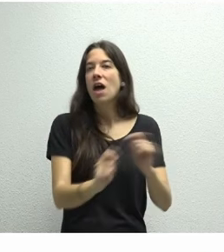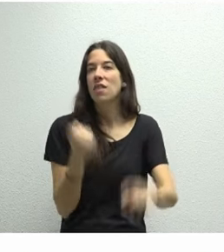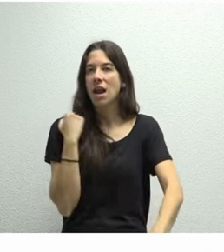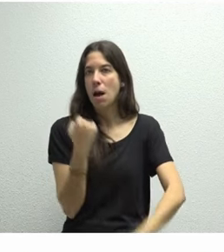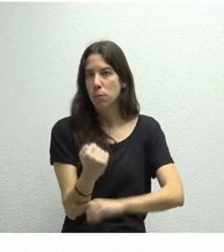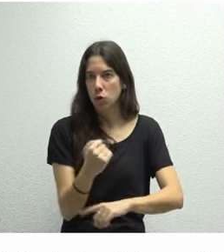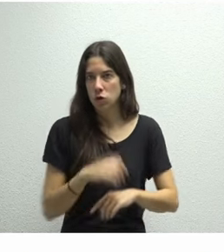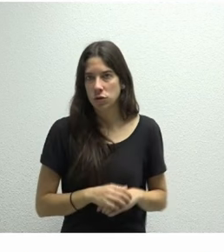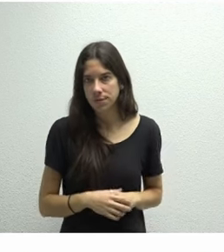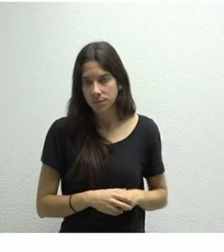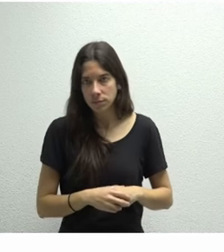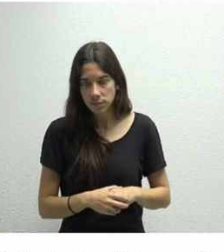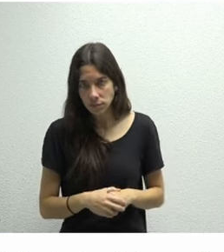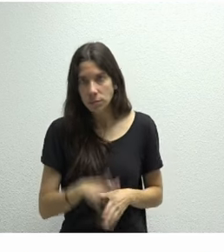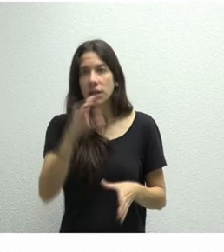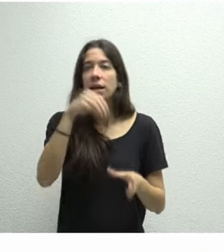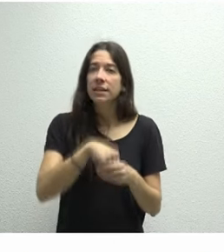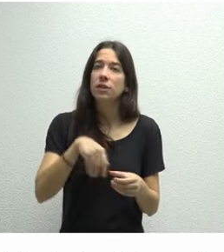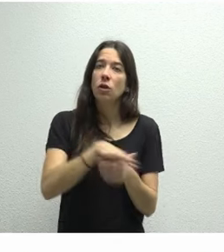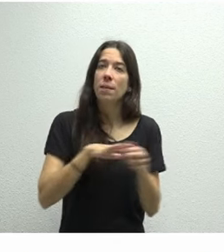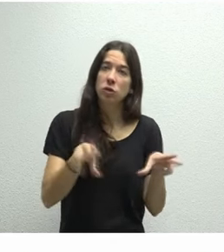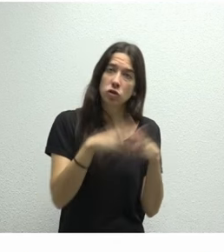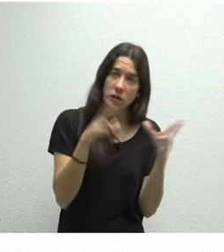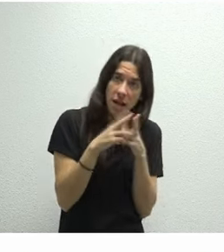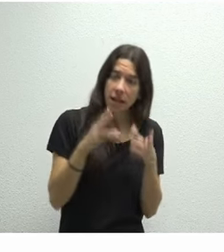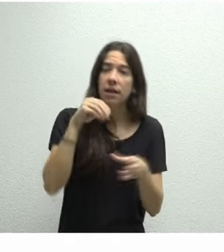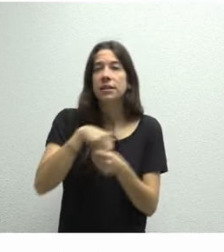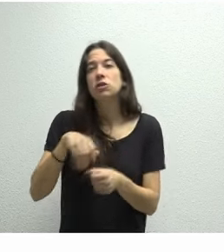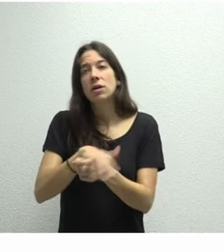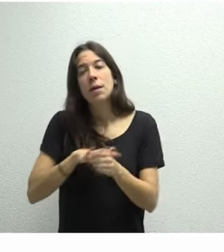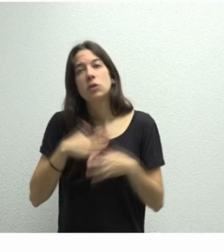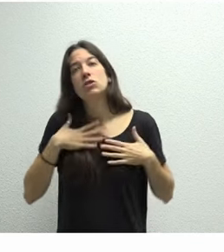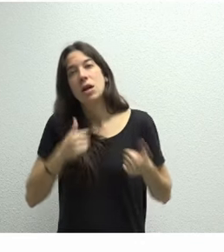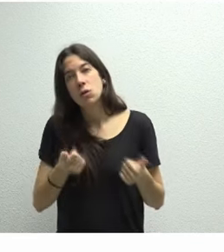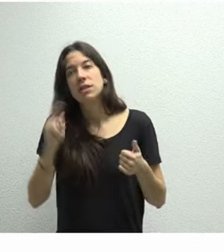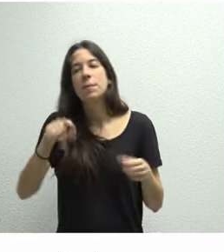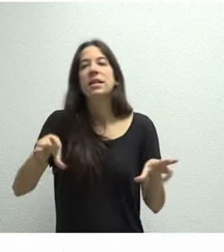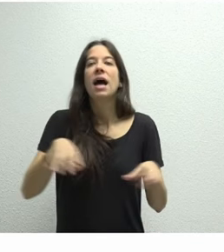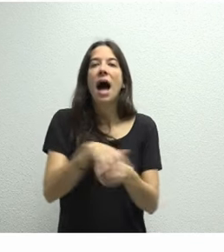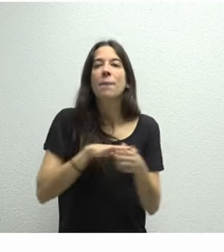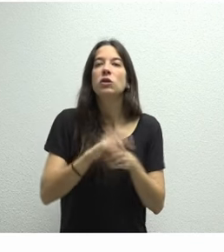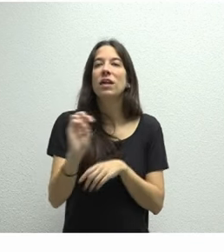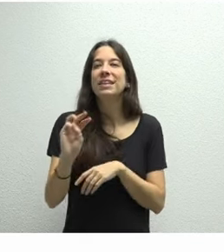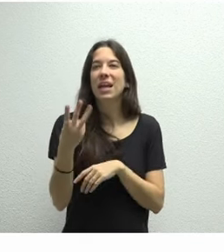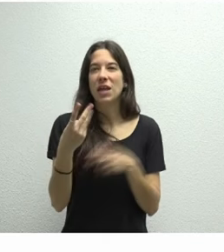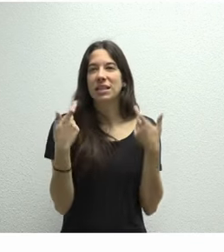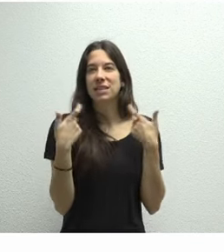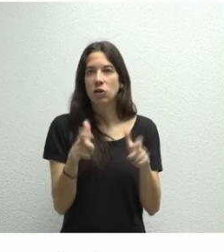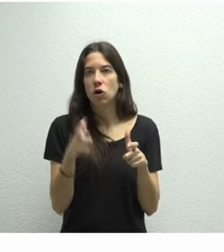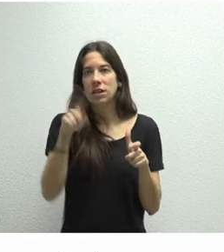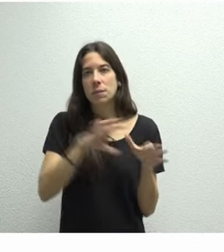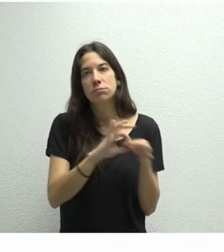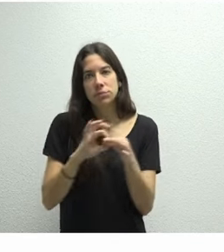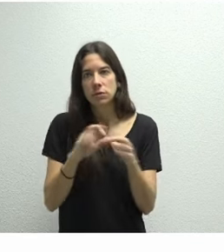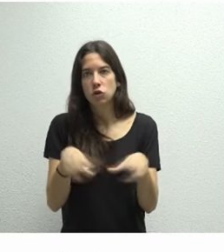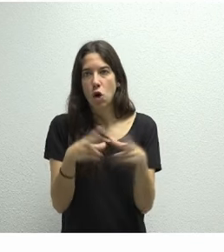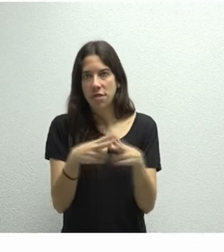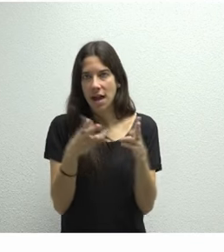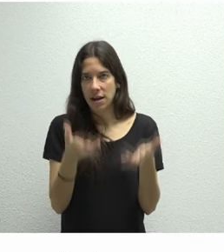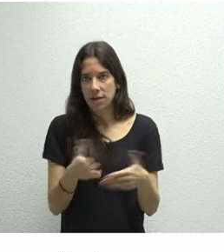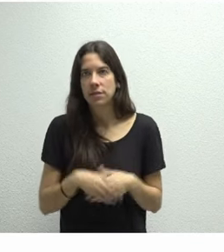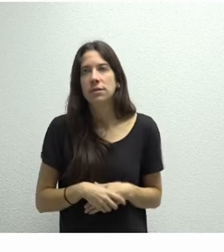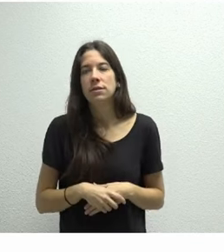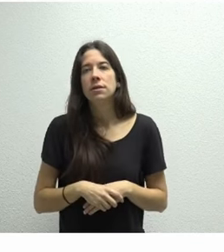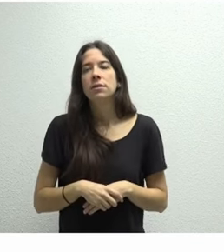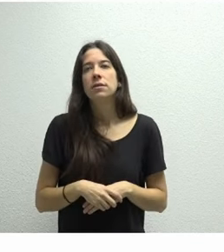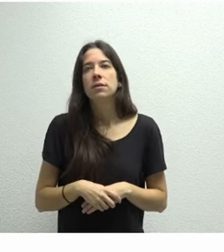ámbito social como del ámbito de salud como del ámbito del Tercer sector que que va muy de la mano del ámbito social no eh Y ahí está